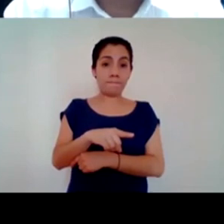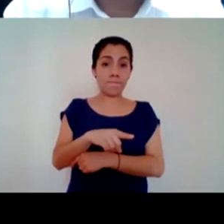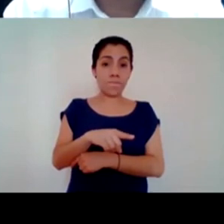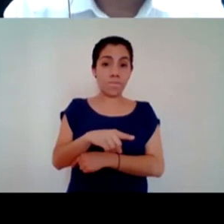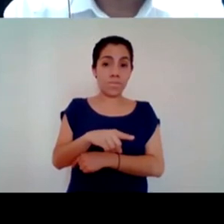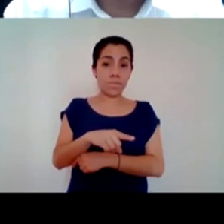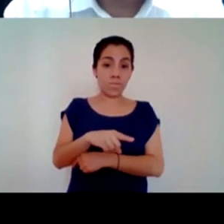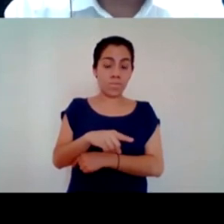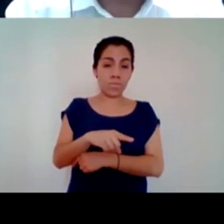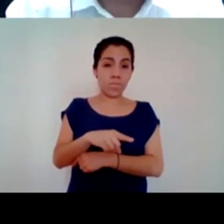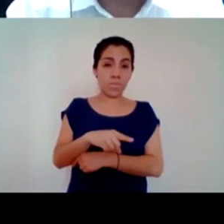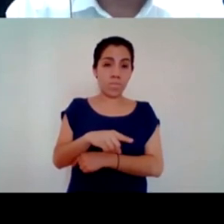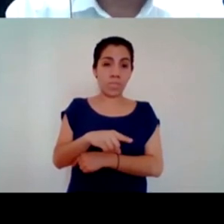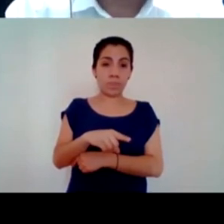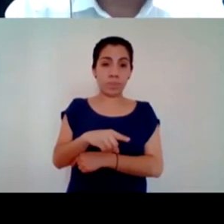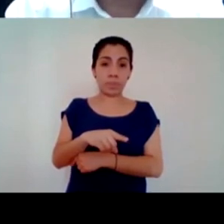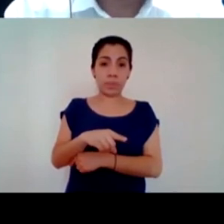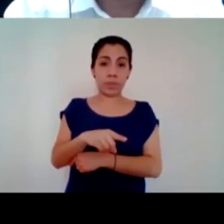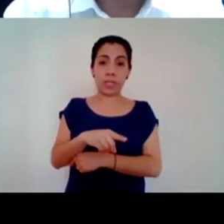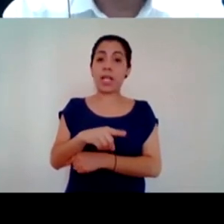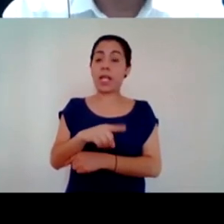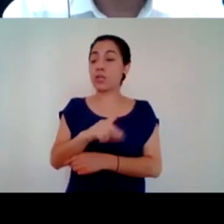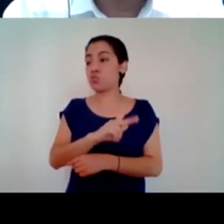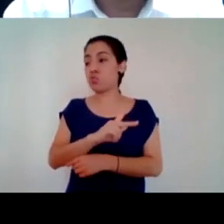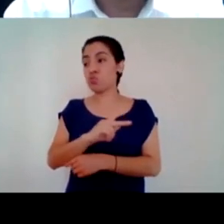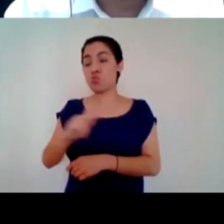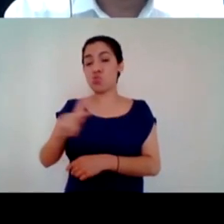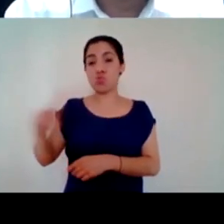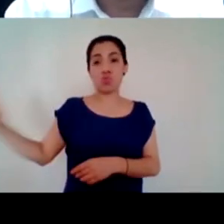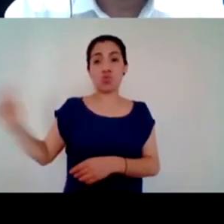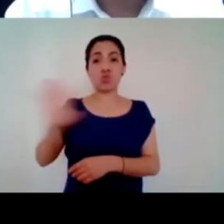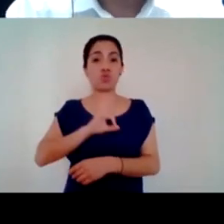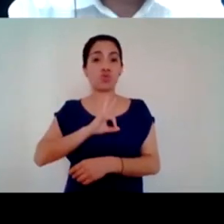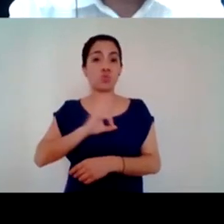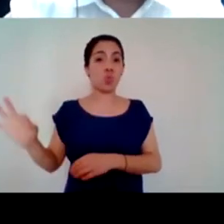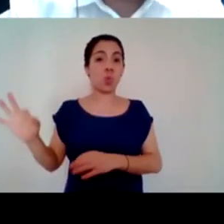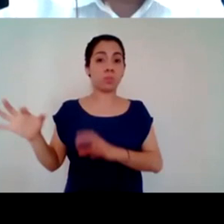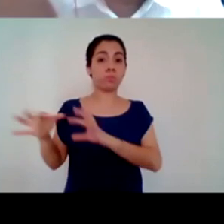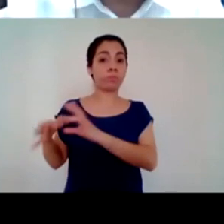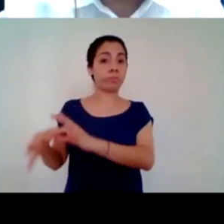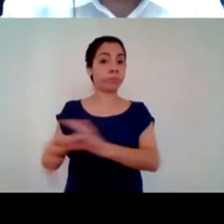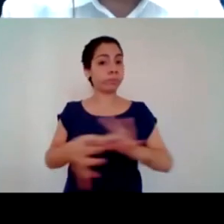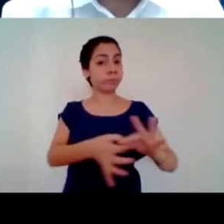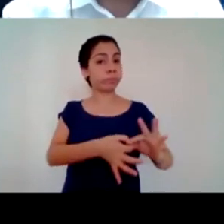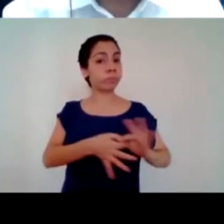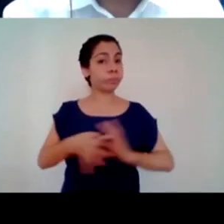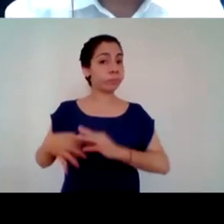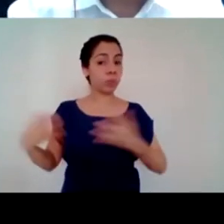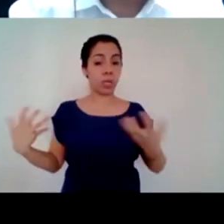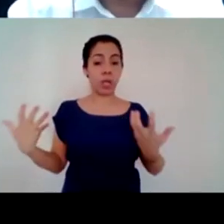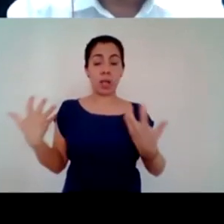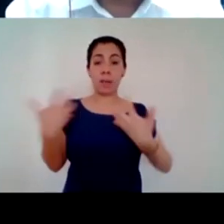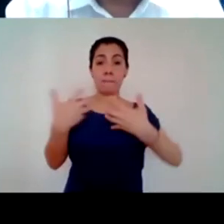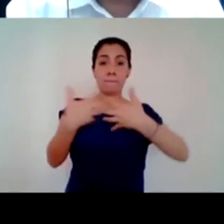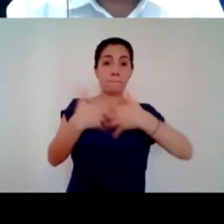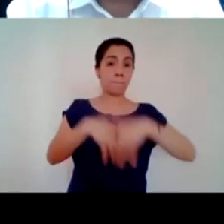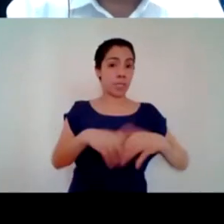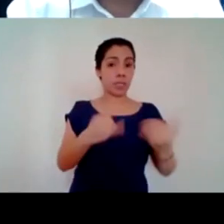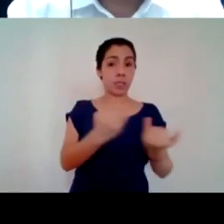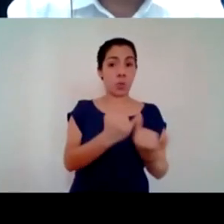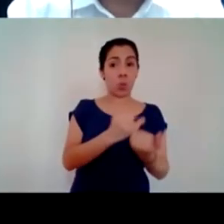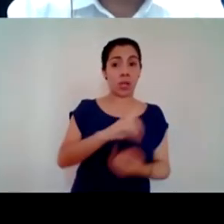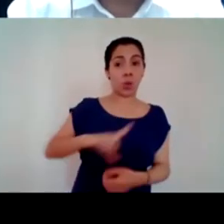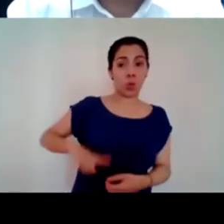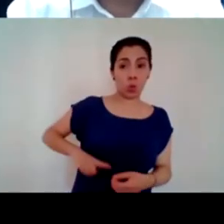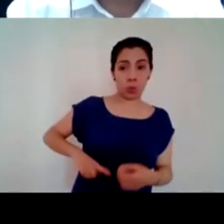una acción coordinada, una acción sistematizada de todos los actores, tanto públicos como de la sociedad civil, para